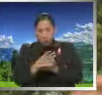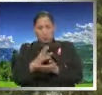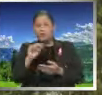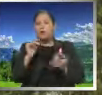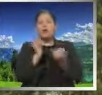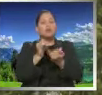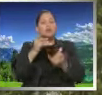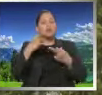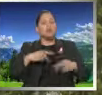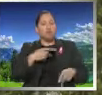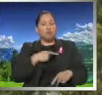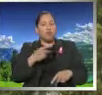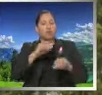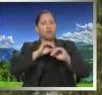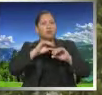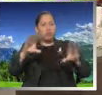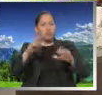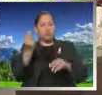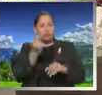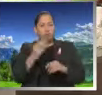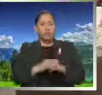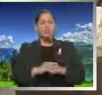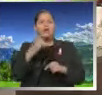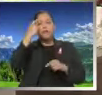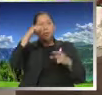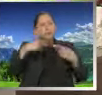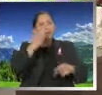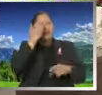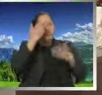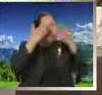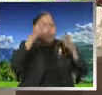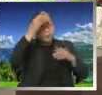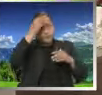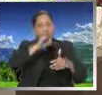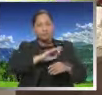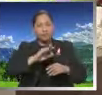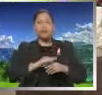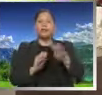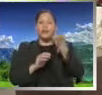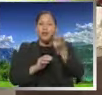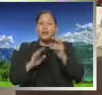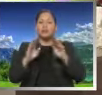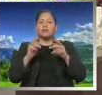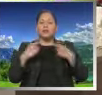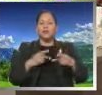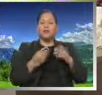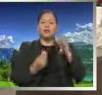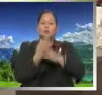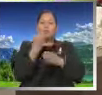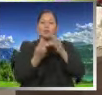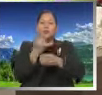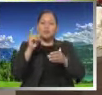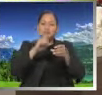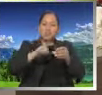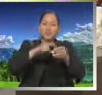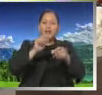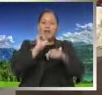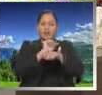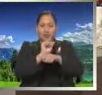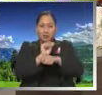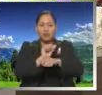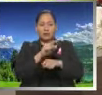Y no entonces, solo para los privilegiados, por así decirlo, sino para la gente en general. Exacto. ¿No? Entonces surgen artistas que ya después, en los